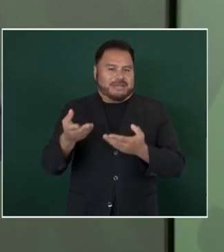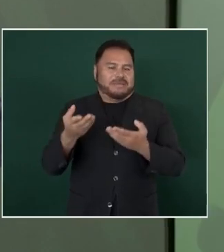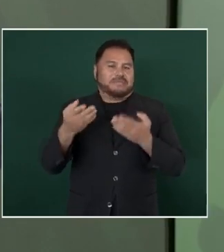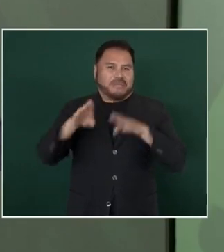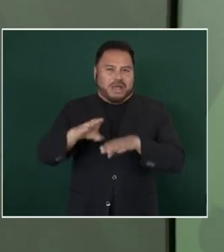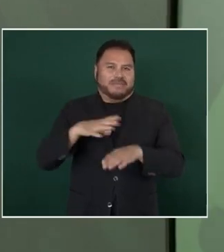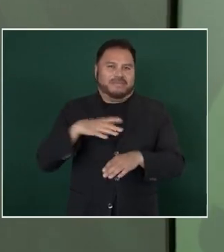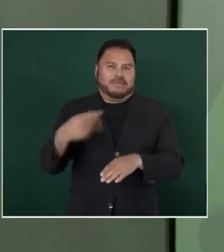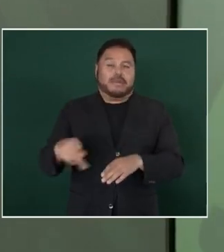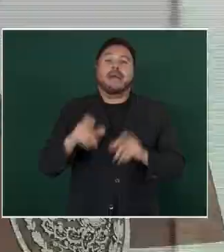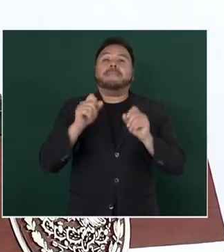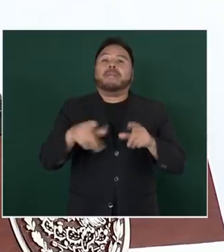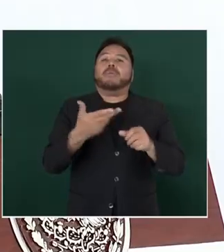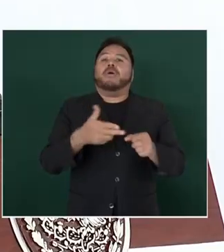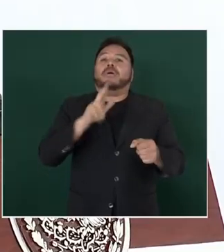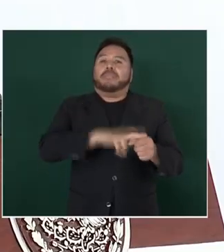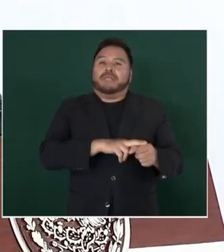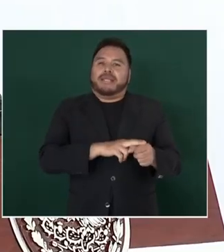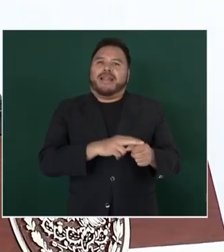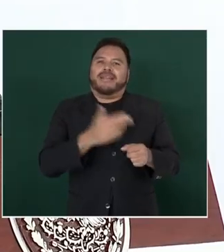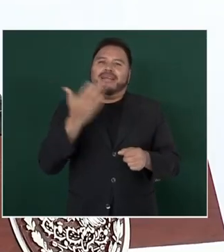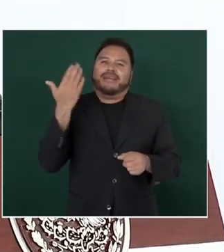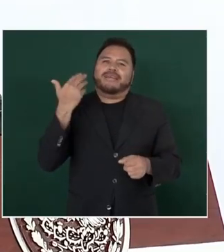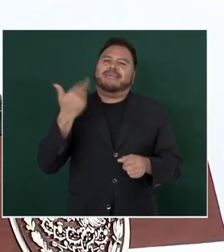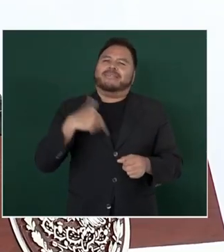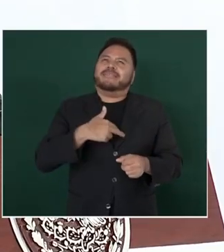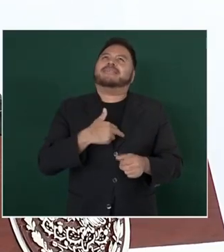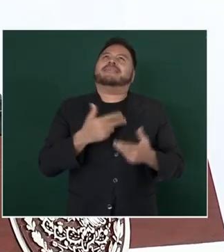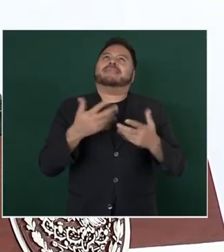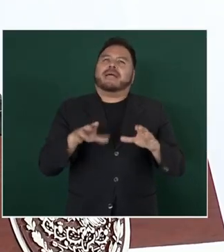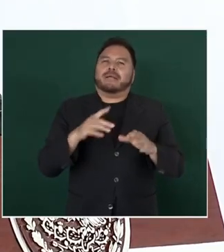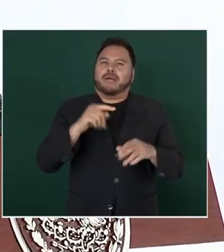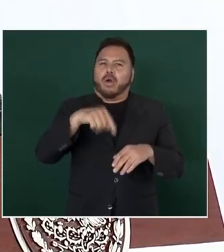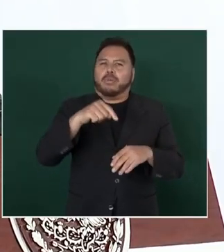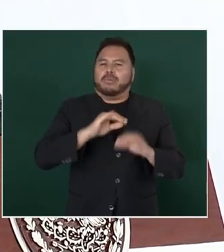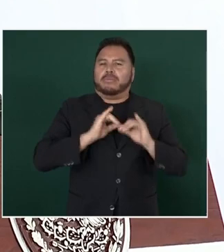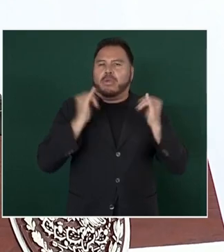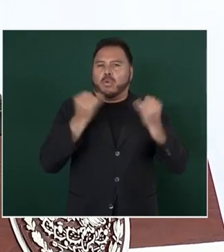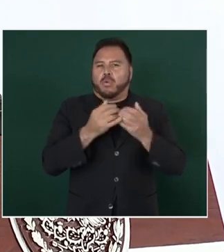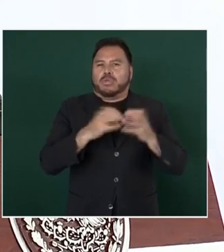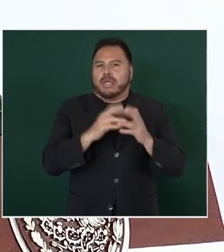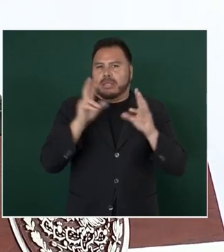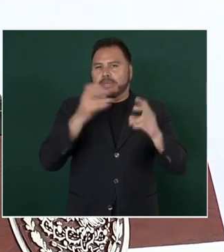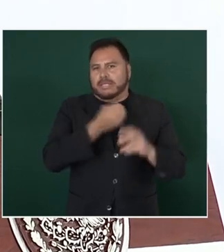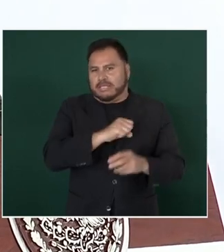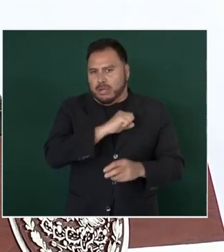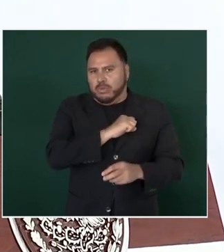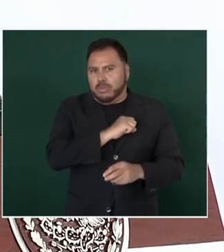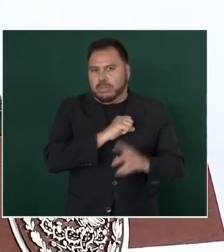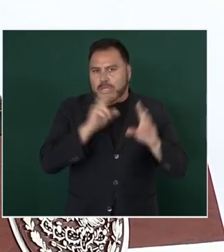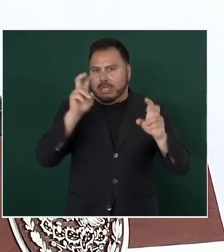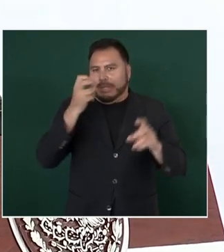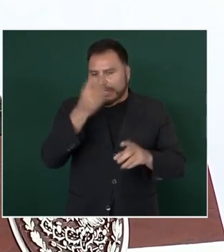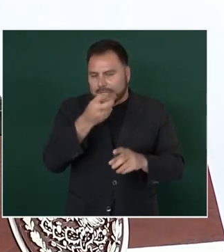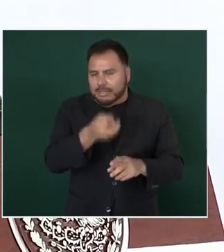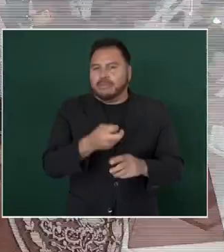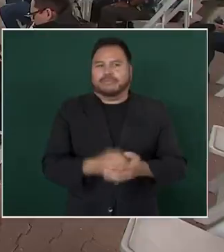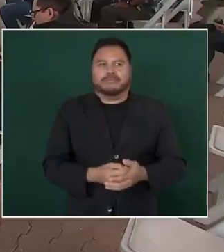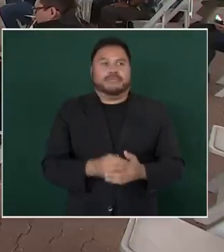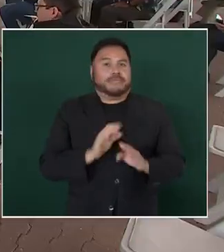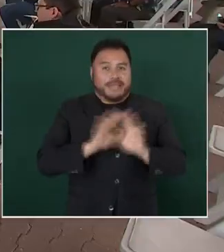lo del hospital que estamos. Ahora vamos a tener una reunión de salud sobre eso precisamente.